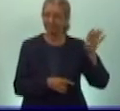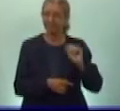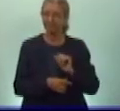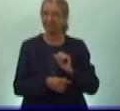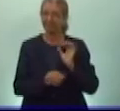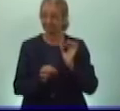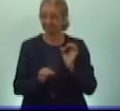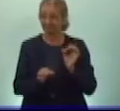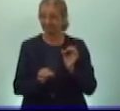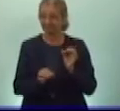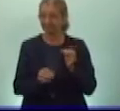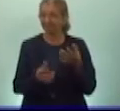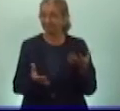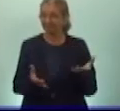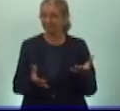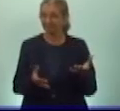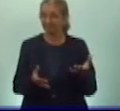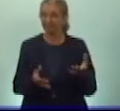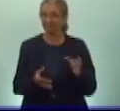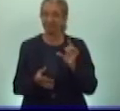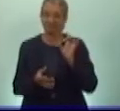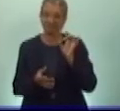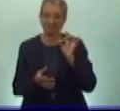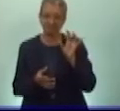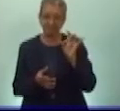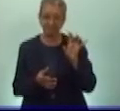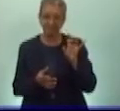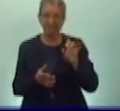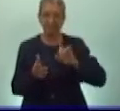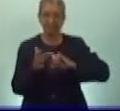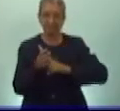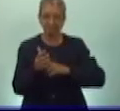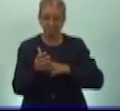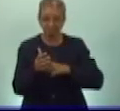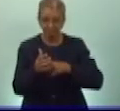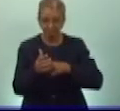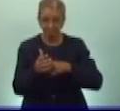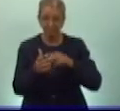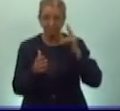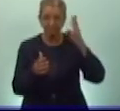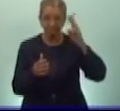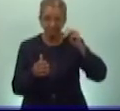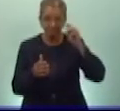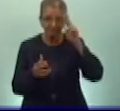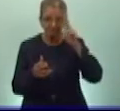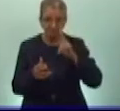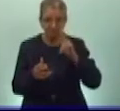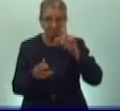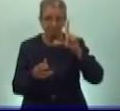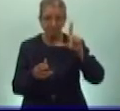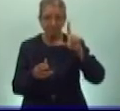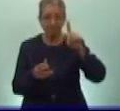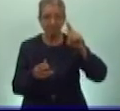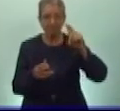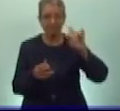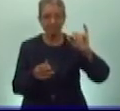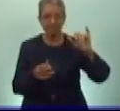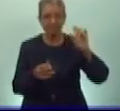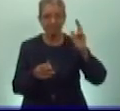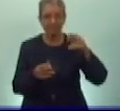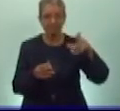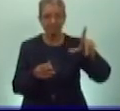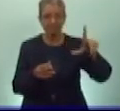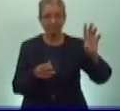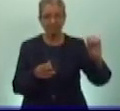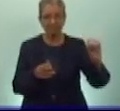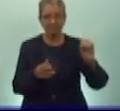3 porque precisamente el 15 es múltiplo, y subrayamos múltiplo con toda intención, de 3.